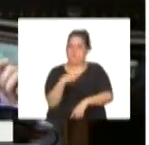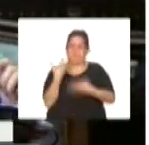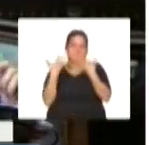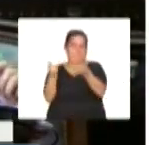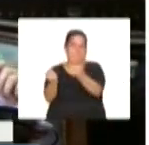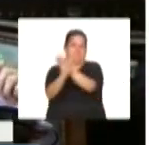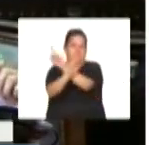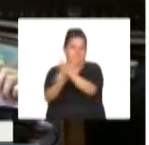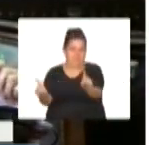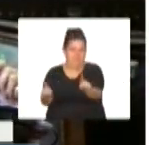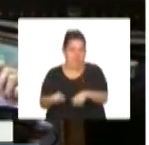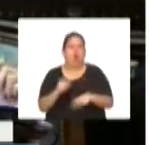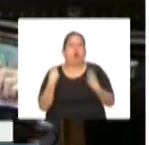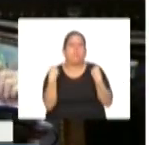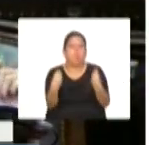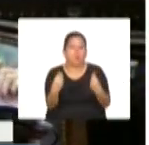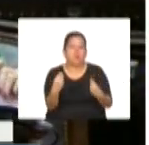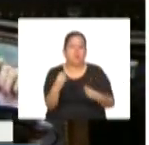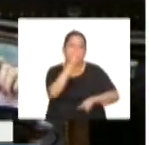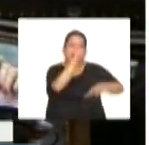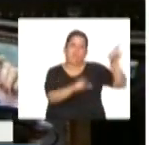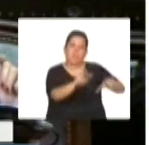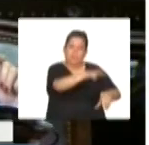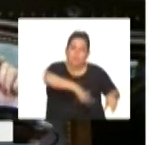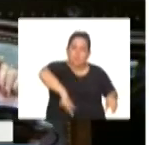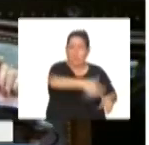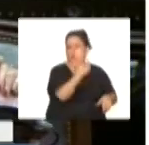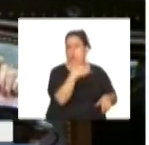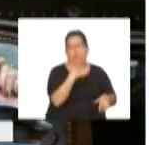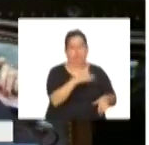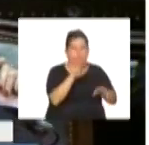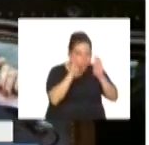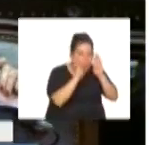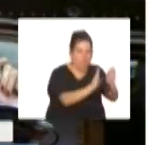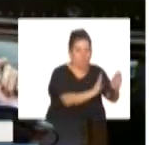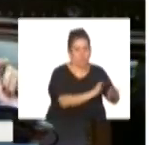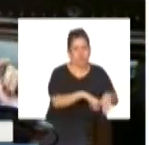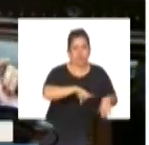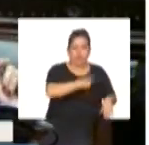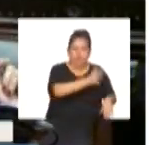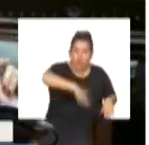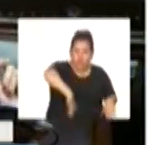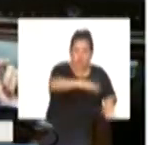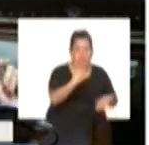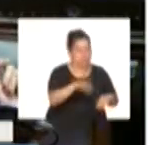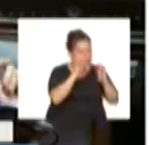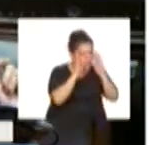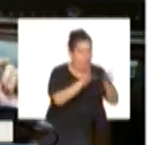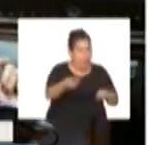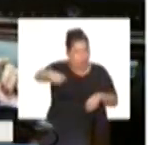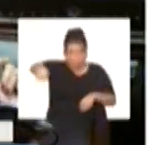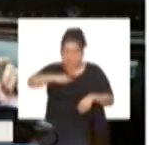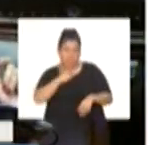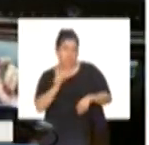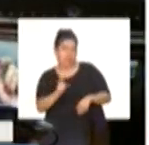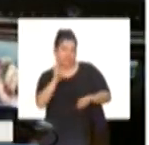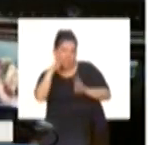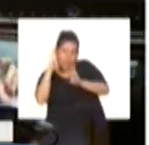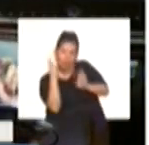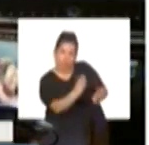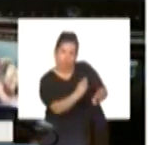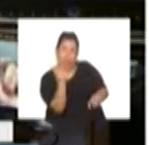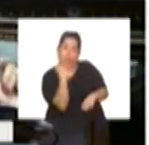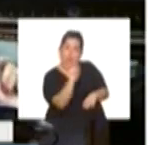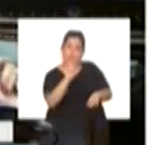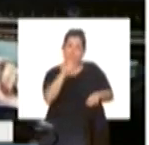Pero, por ejemplo, con Massa, sí, que en alguna medida es uno de los lo últimos, peló, lo depiló todo, lo depiló. Pero hoy